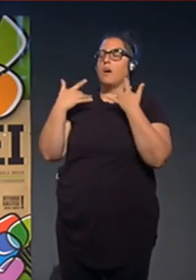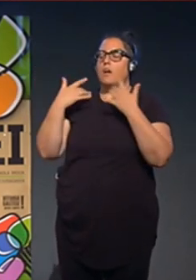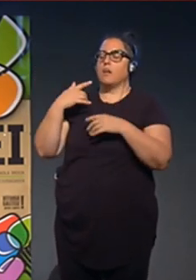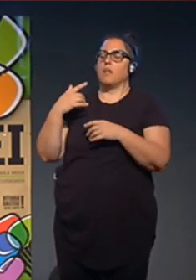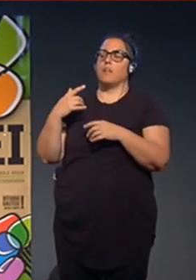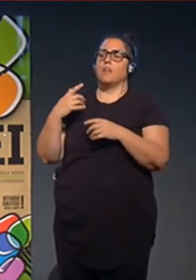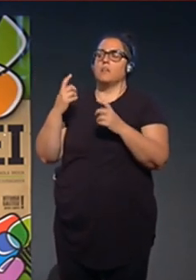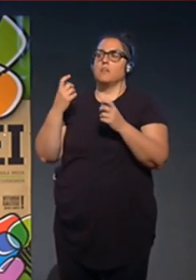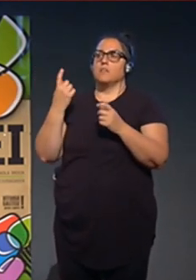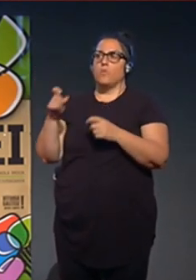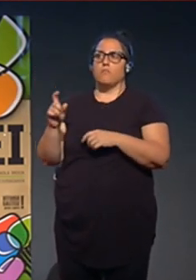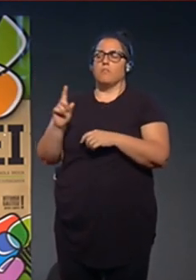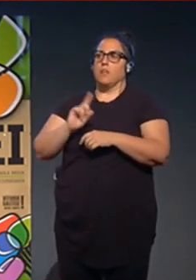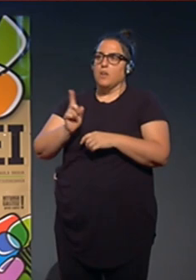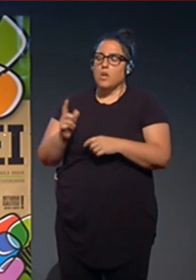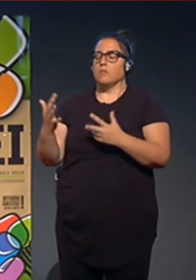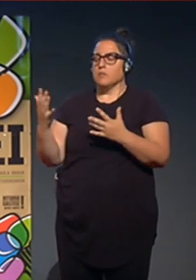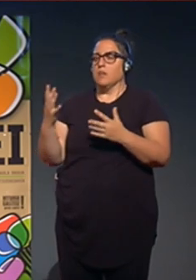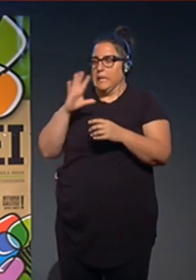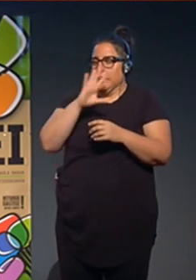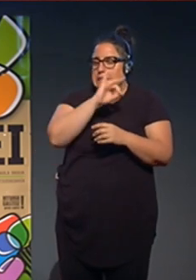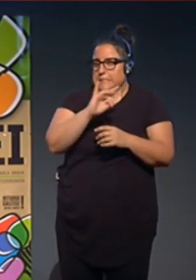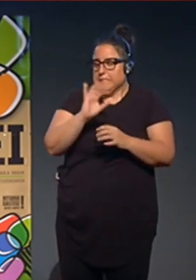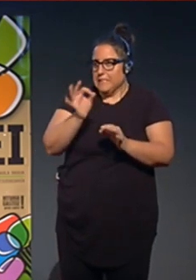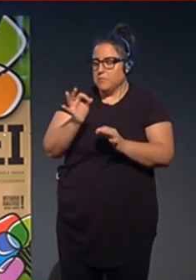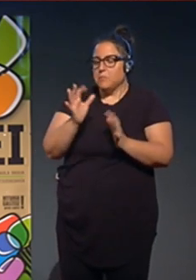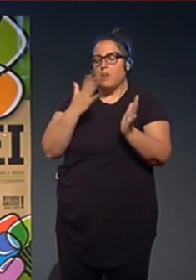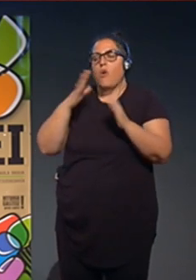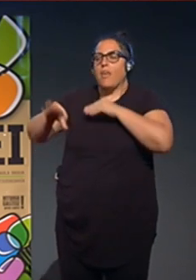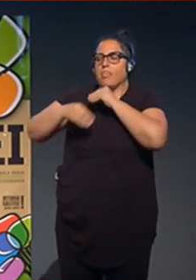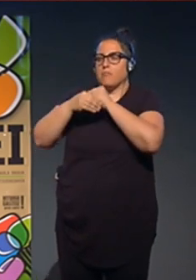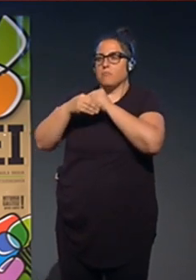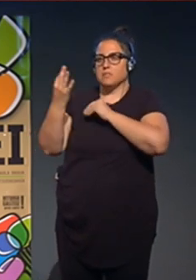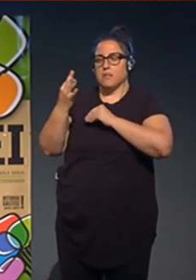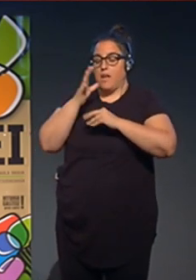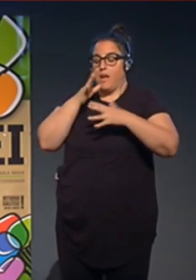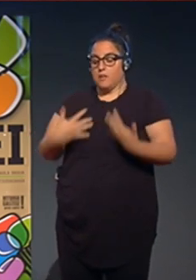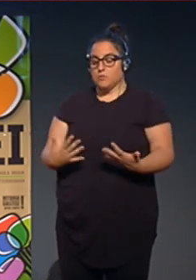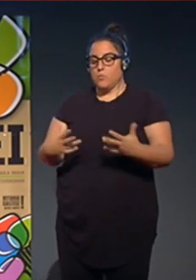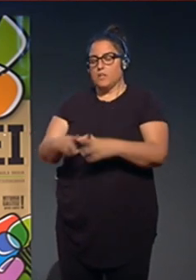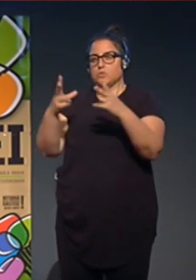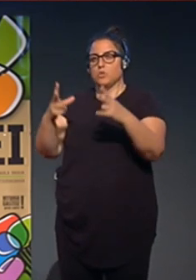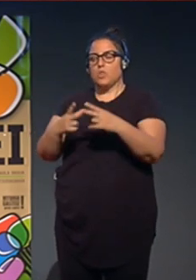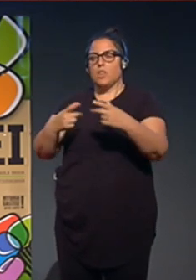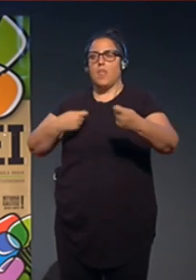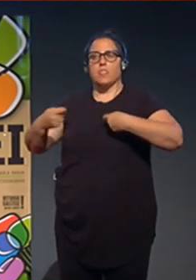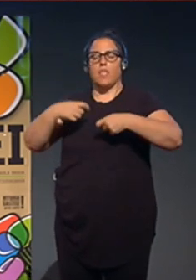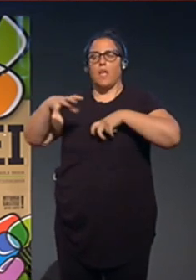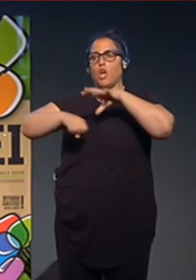Por supuesto que eso sí Pero además en una sociedad de consumo como la actual el